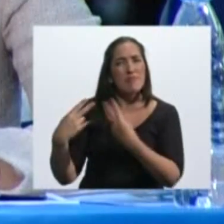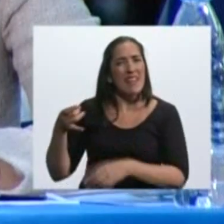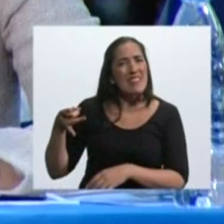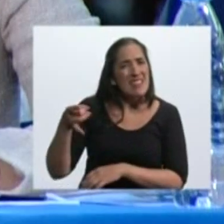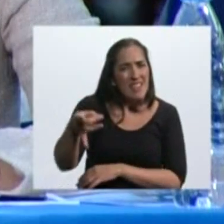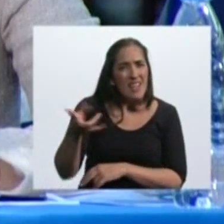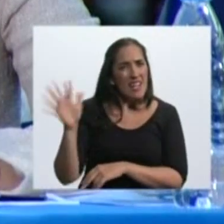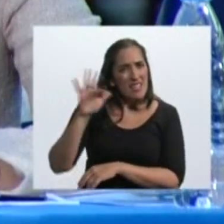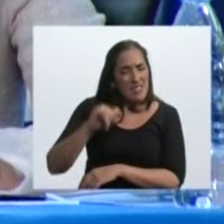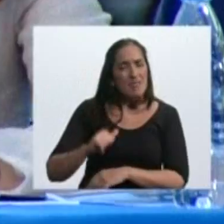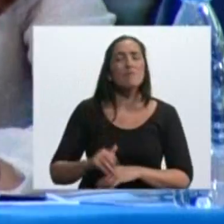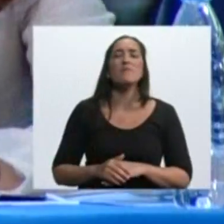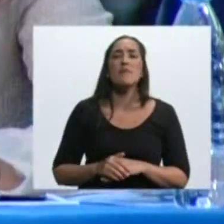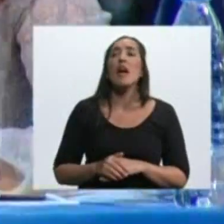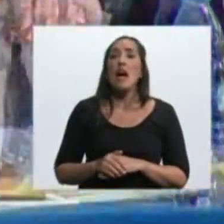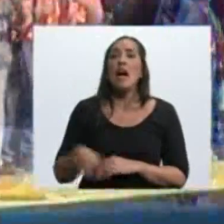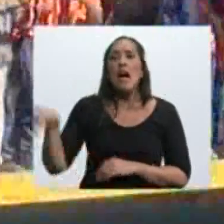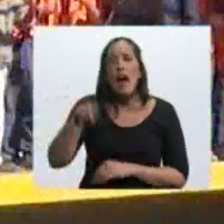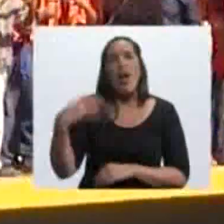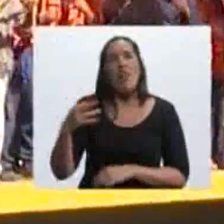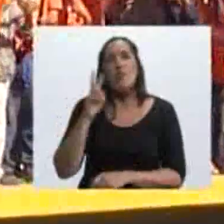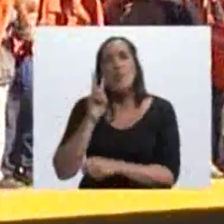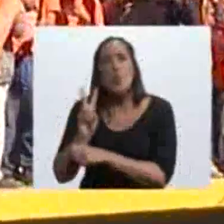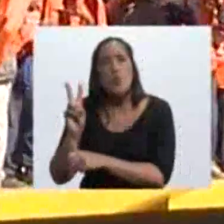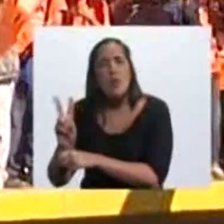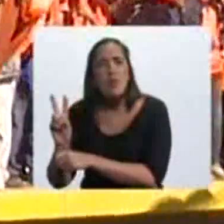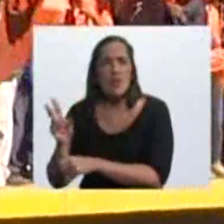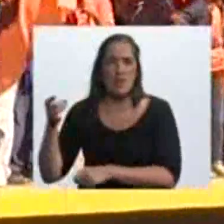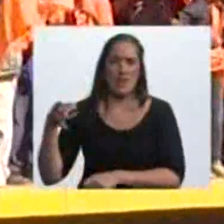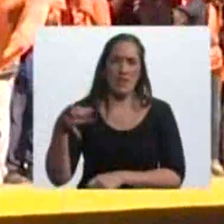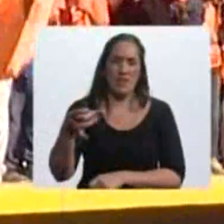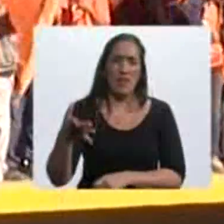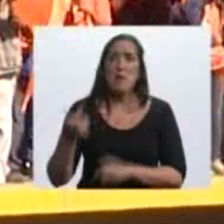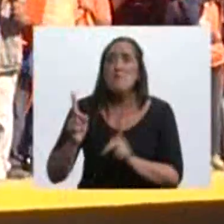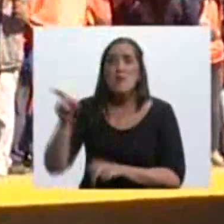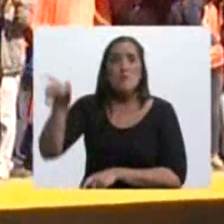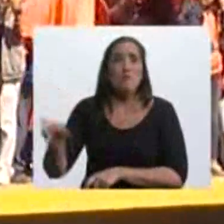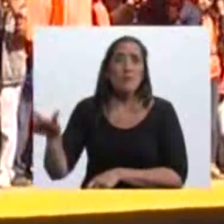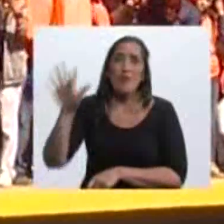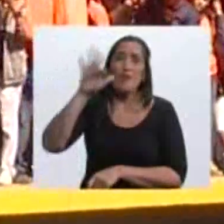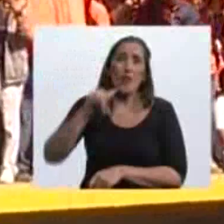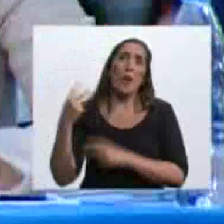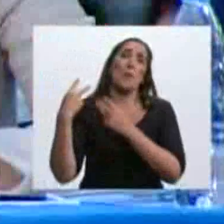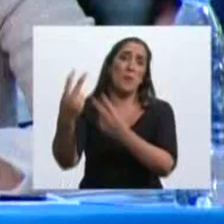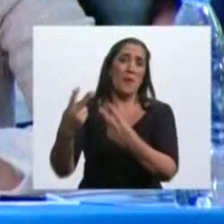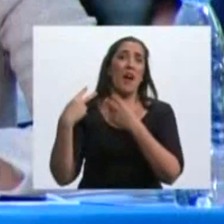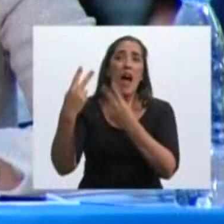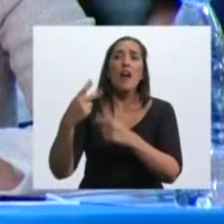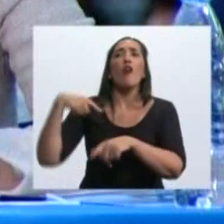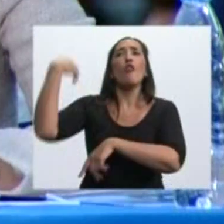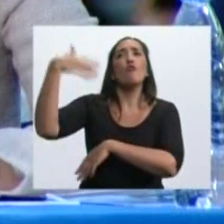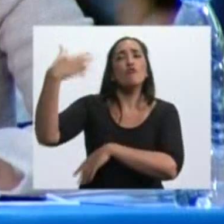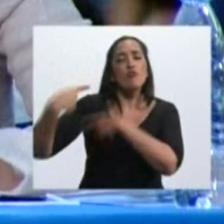a los que viajan en el tren, por favor que lo cuiden, porque son ellos los que van a tener que seguir viajando, y sus